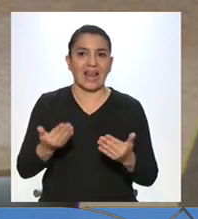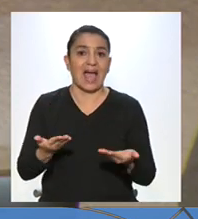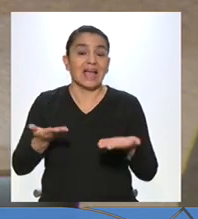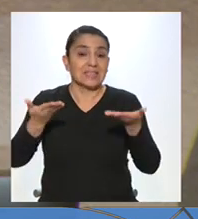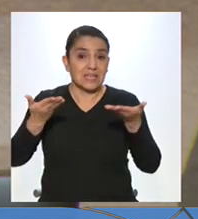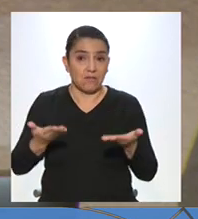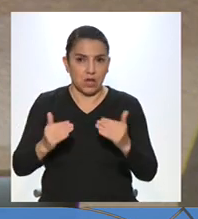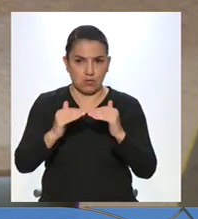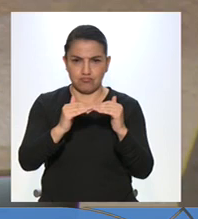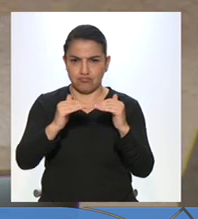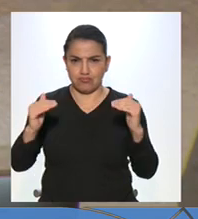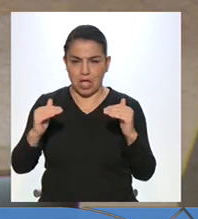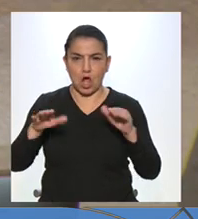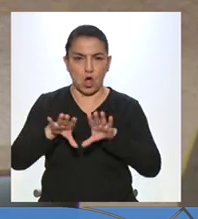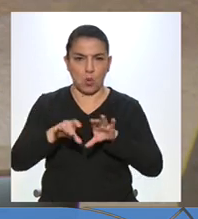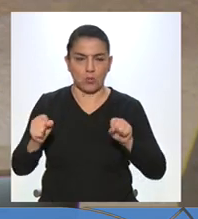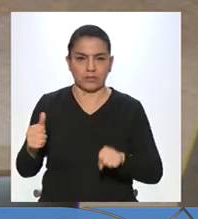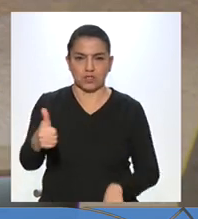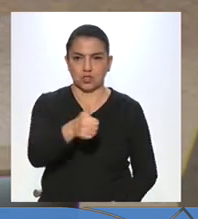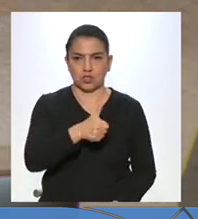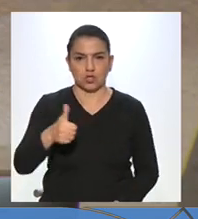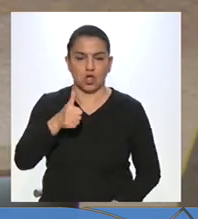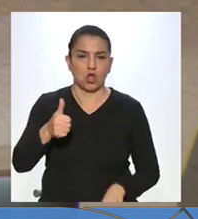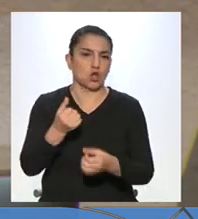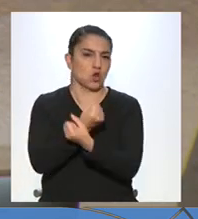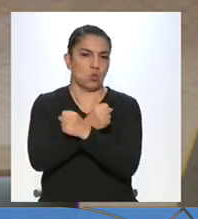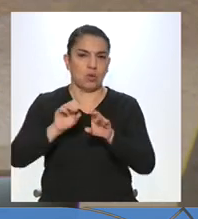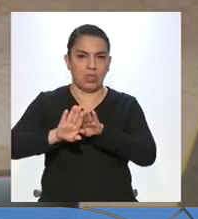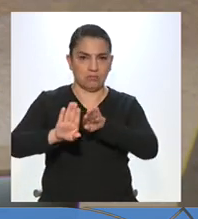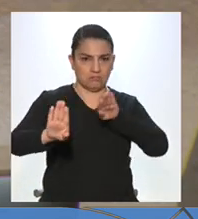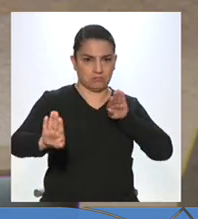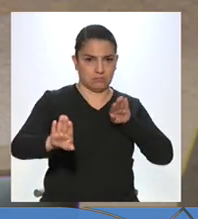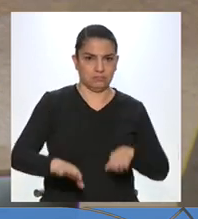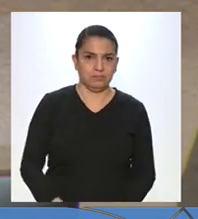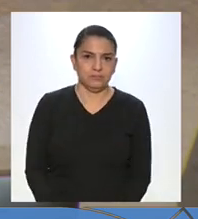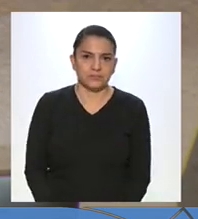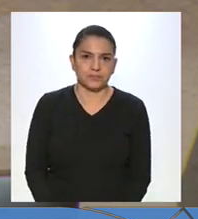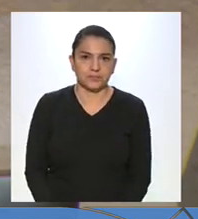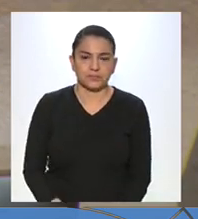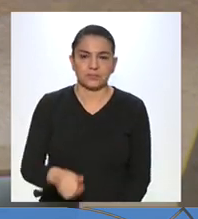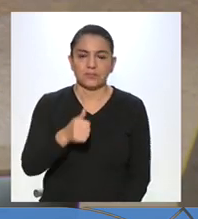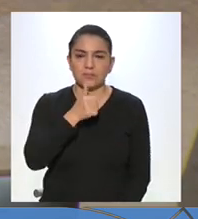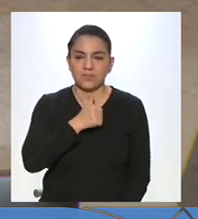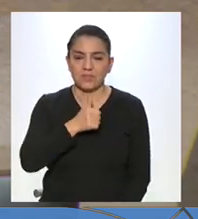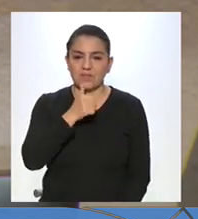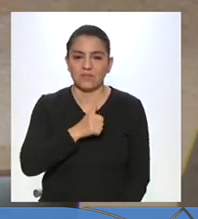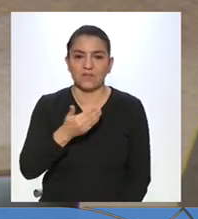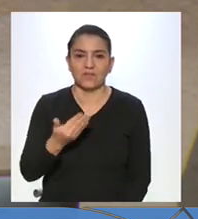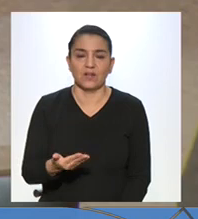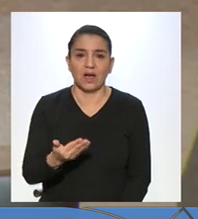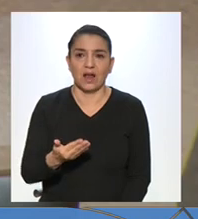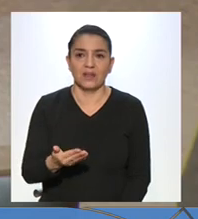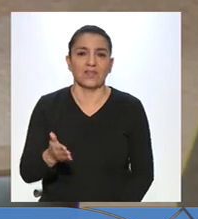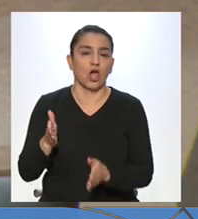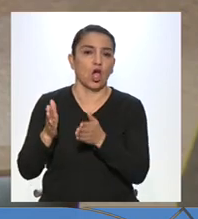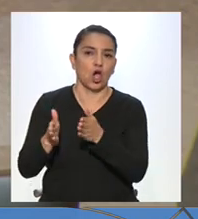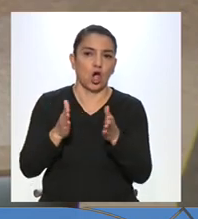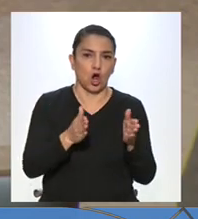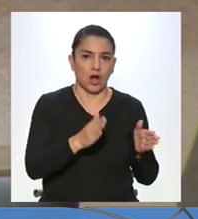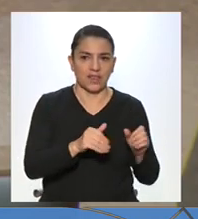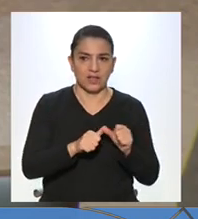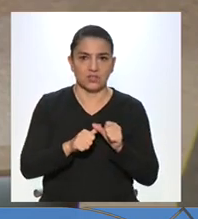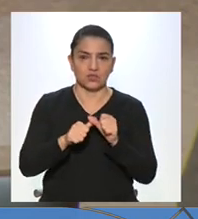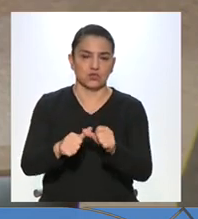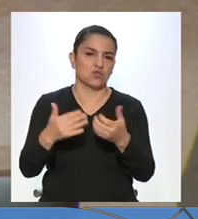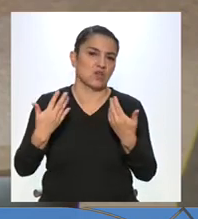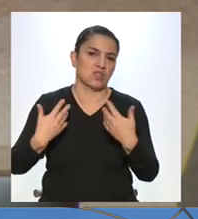un compromiso de todos y no puede aislarse del entorno general. No faltará quien nos encare que orden y sostenibilidad pasaron